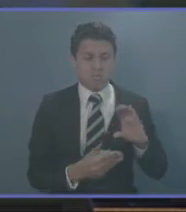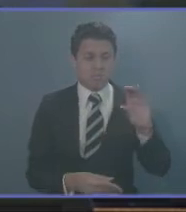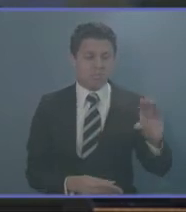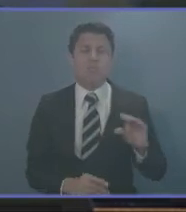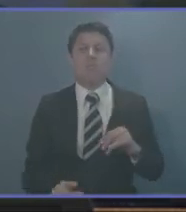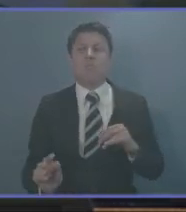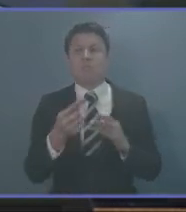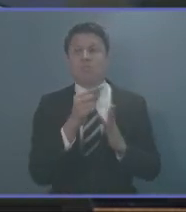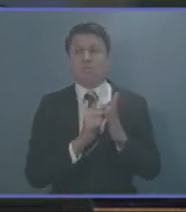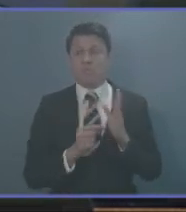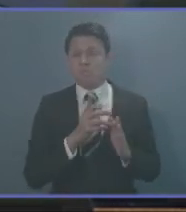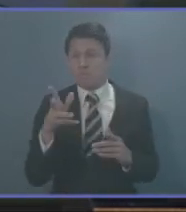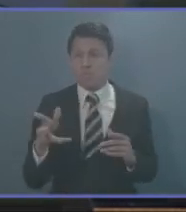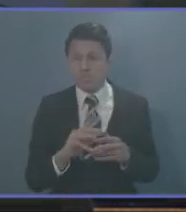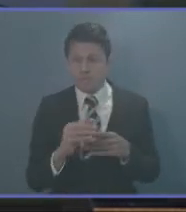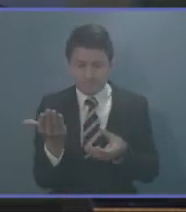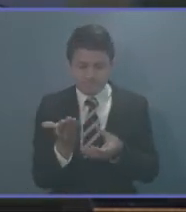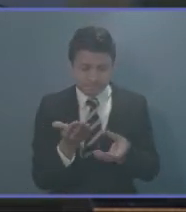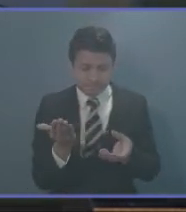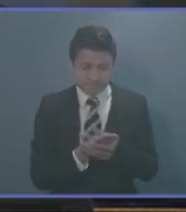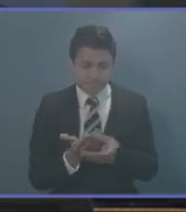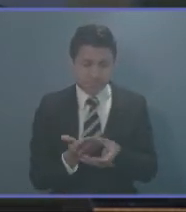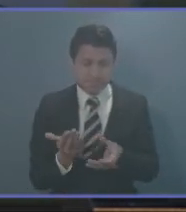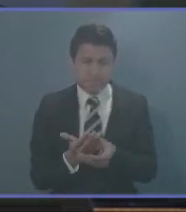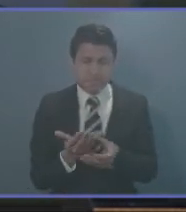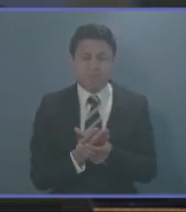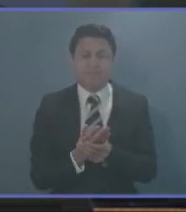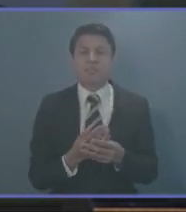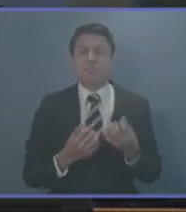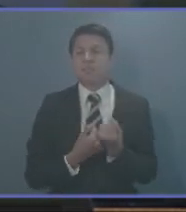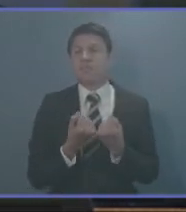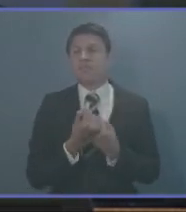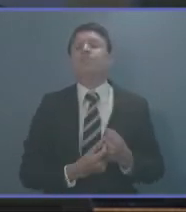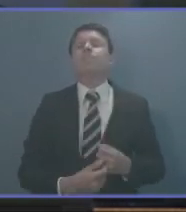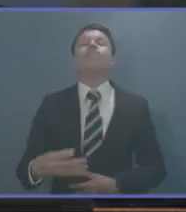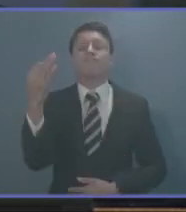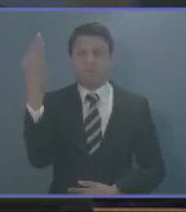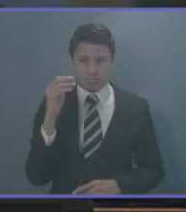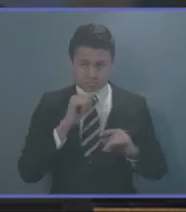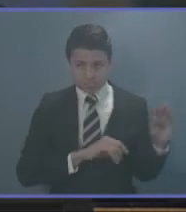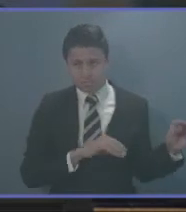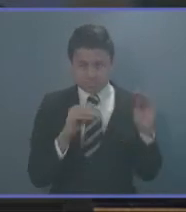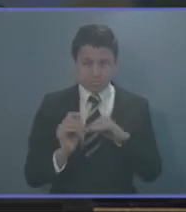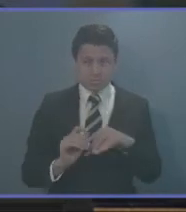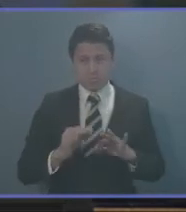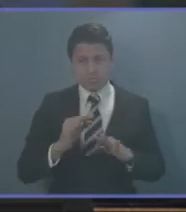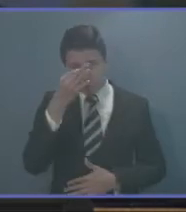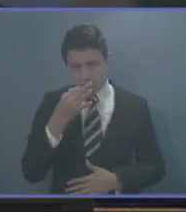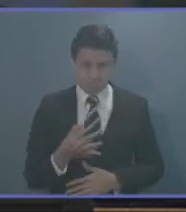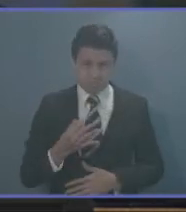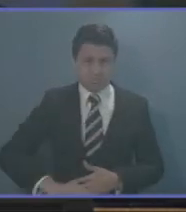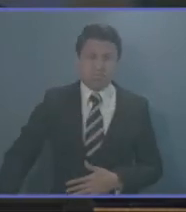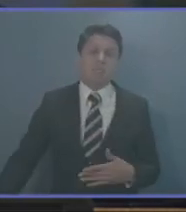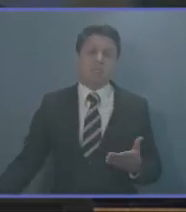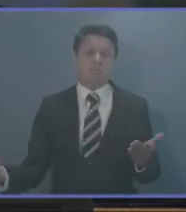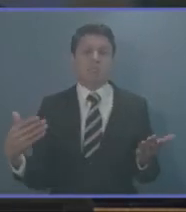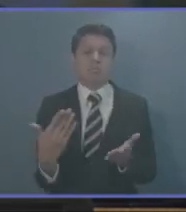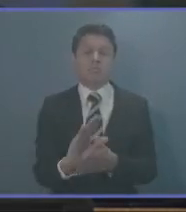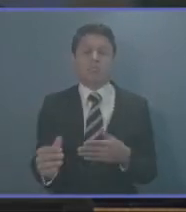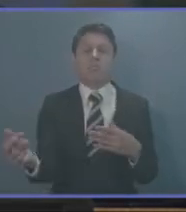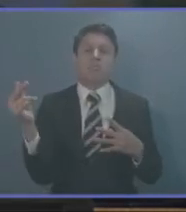primero. Toda la documentación que respalde las deducciones deberán cumplir con las formalidades exigidas por la